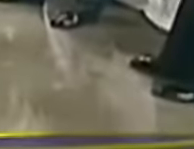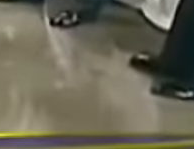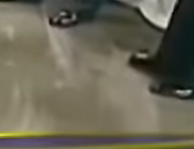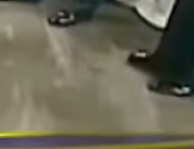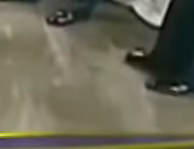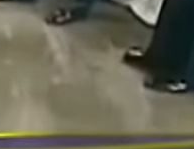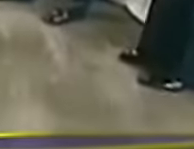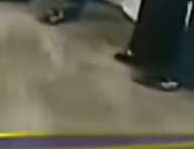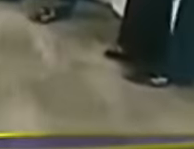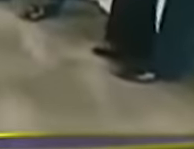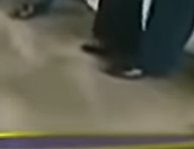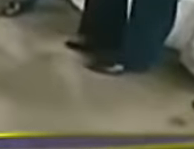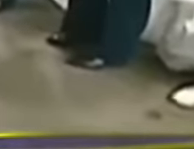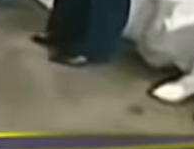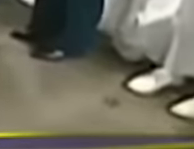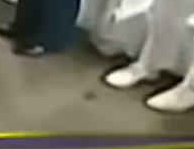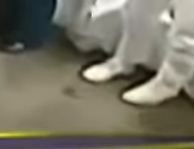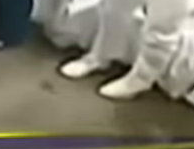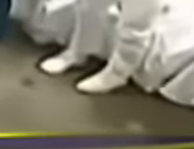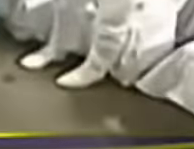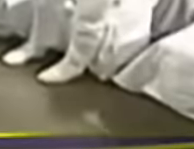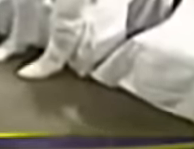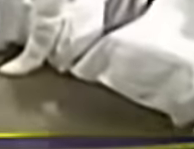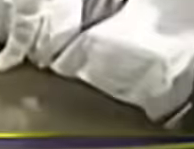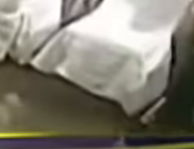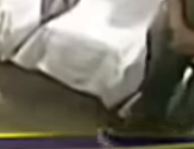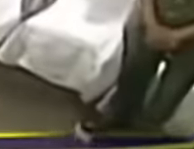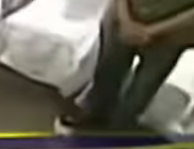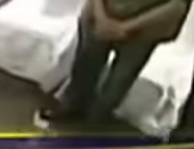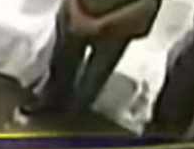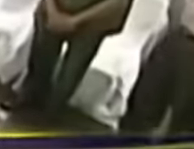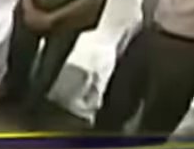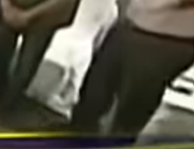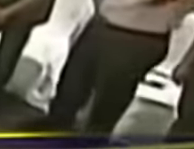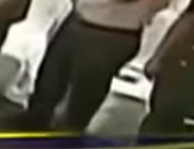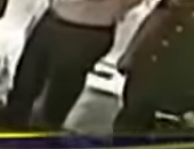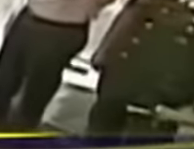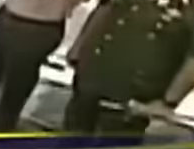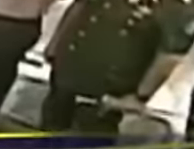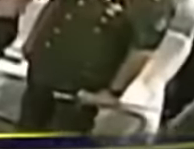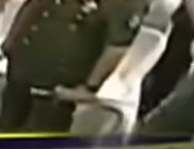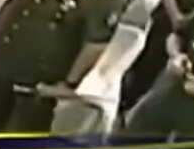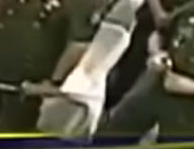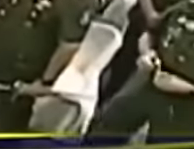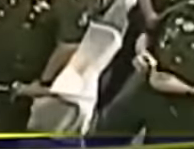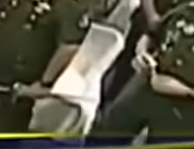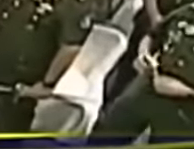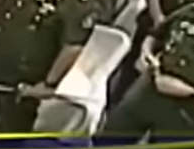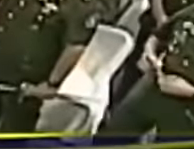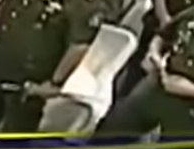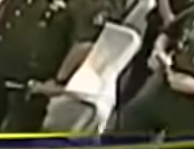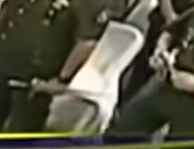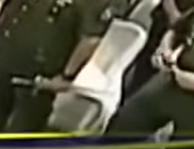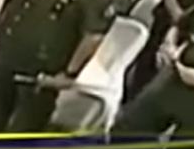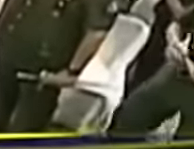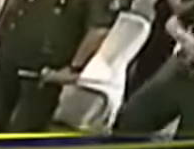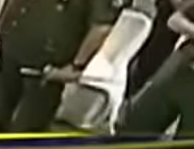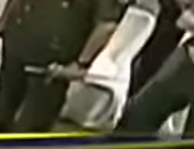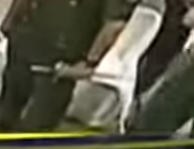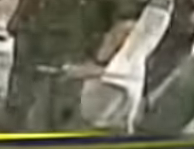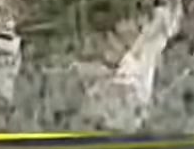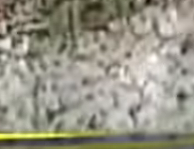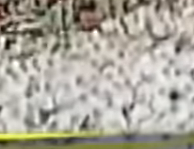Ah, hoy traigo una poesía, pero esta verdad no es cuento. Territorio de Guayana, la Esequiba,